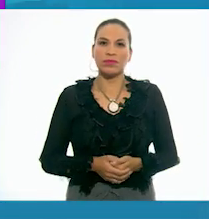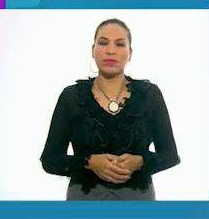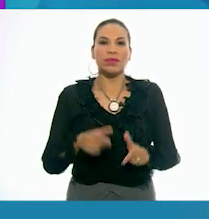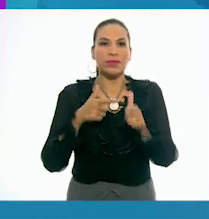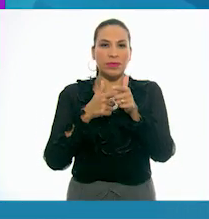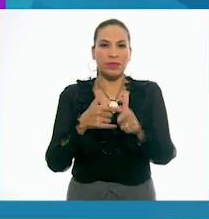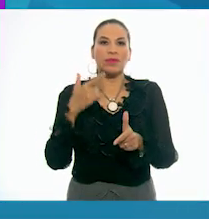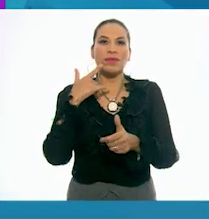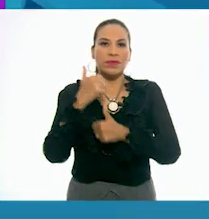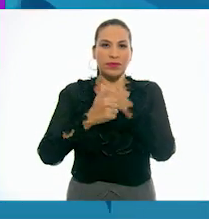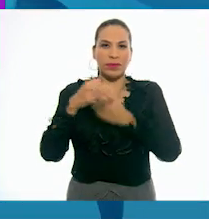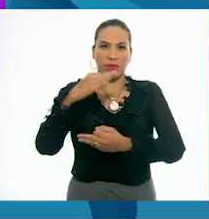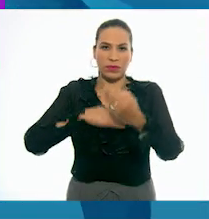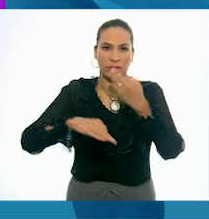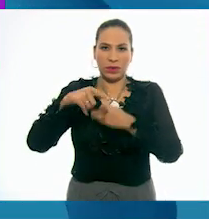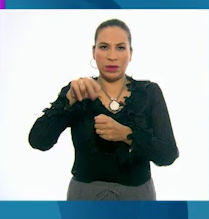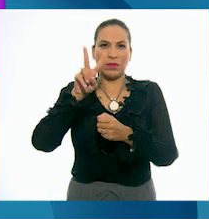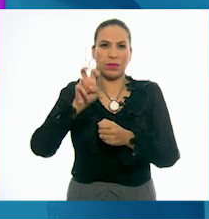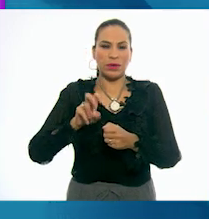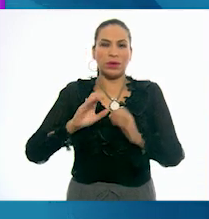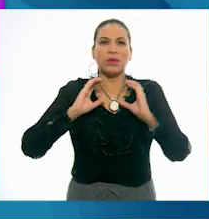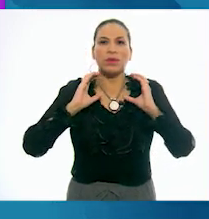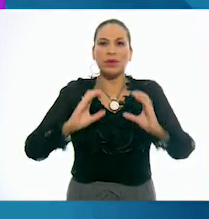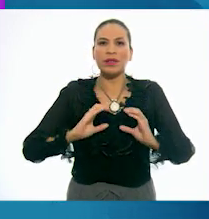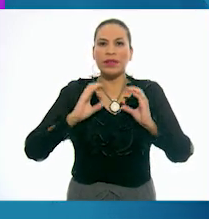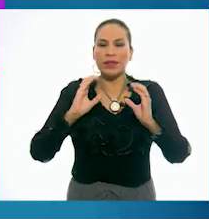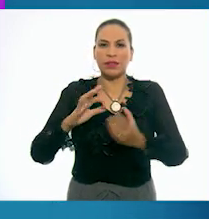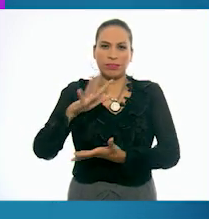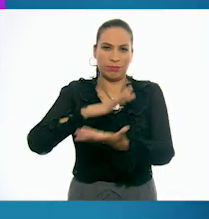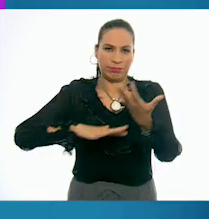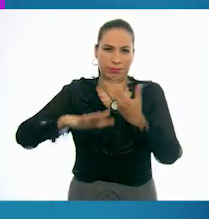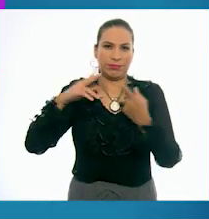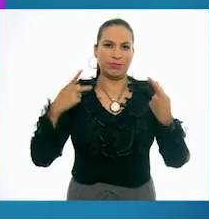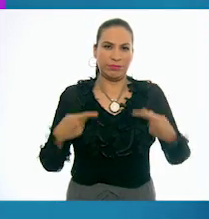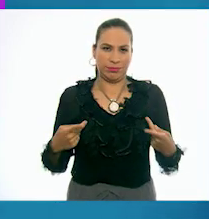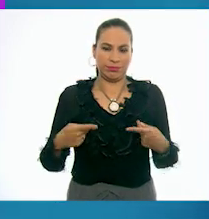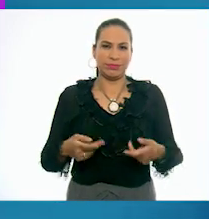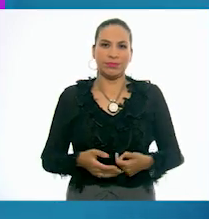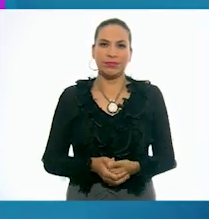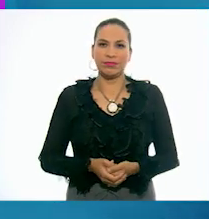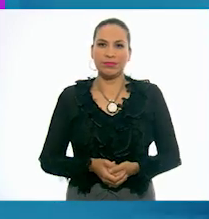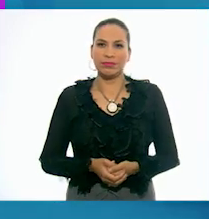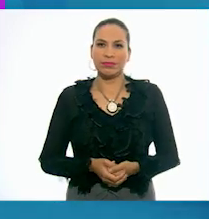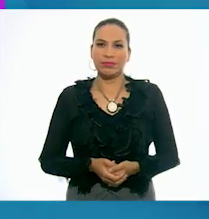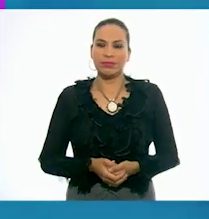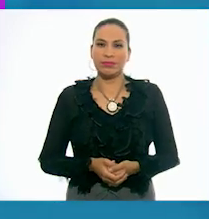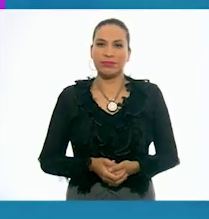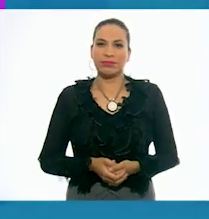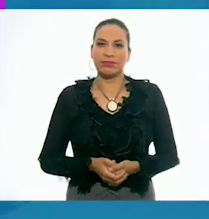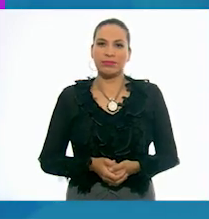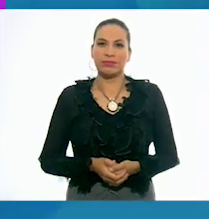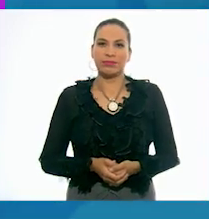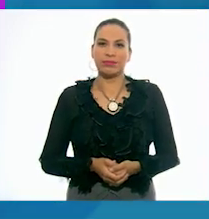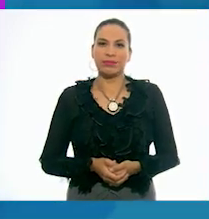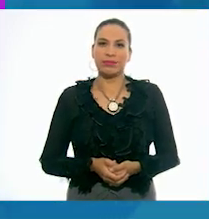Sigamos luchando juntos contra este virus, cuidándonos los unos a los otros.